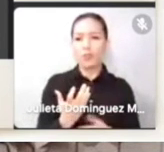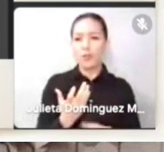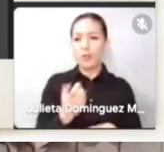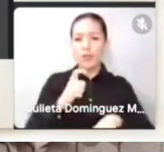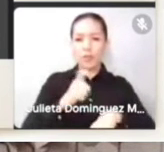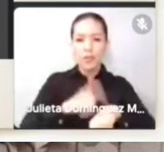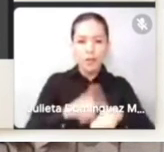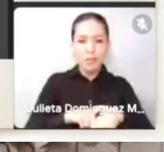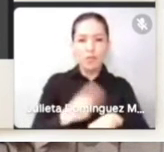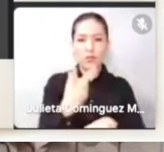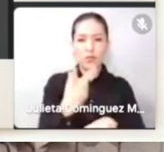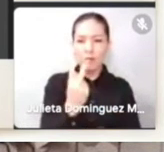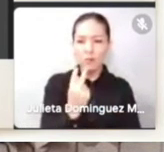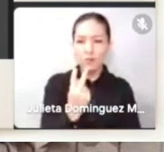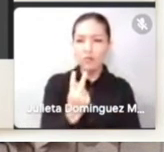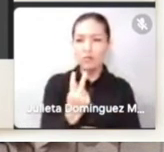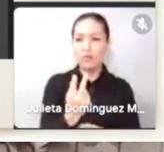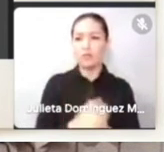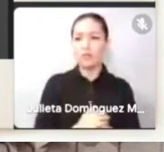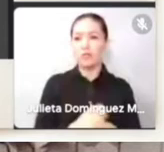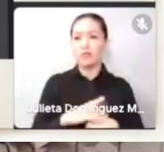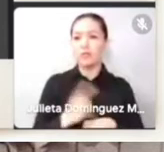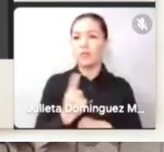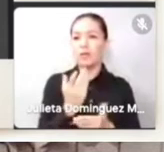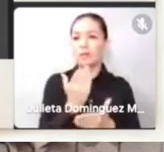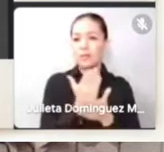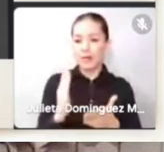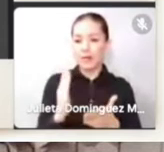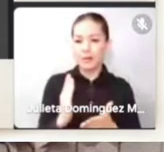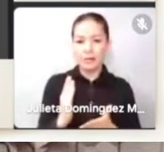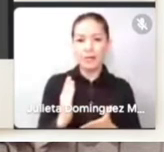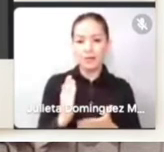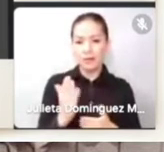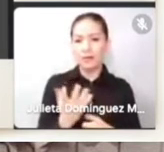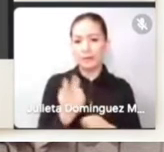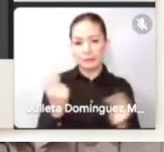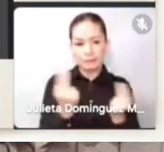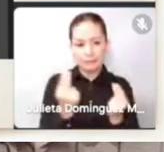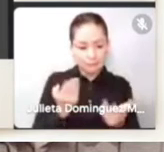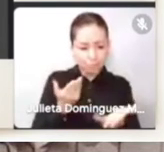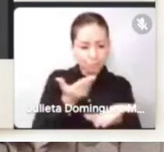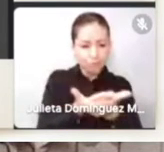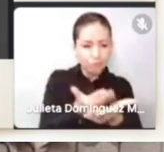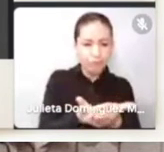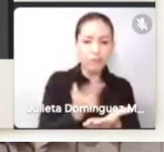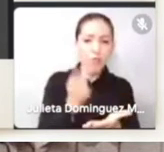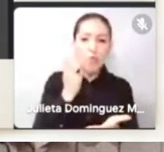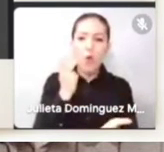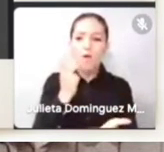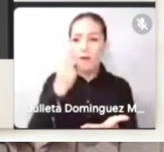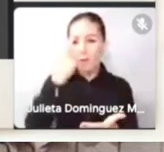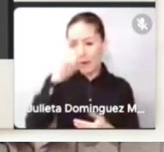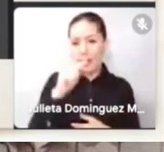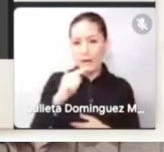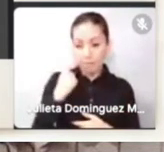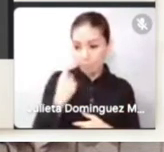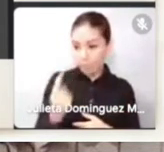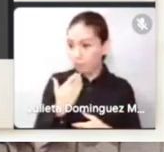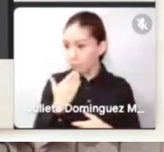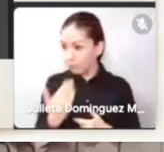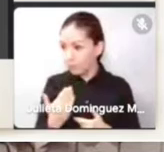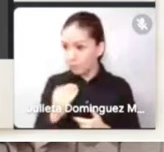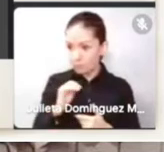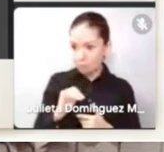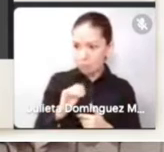radio y televisión, porque además de invocarla, es necesario aportar los elementos probatorios suficientes para tenerla por acreditada,